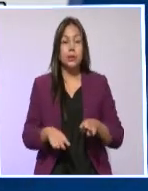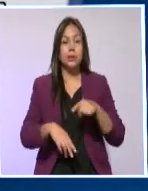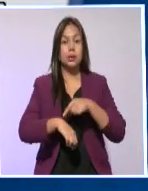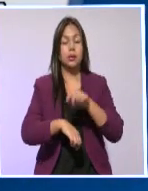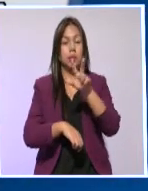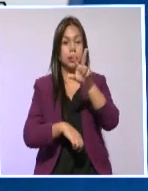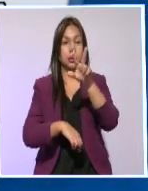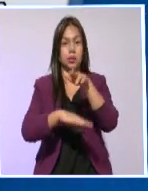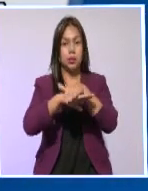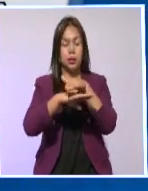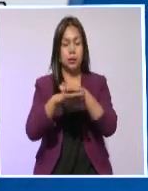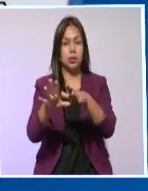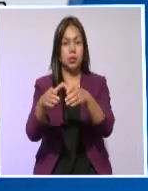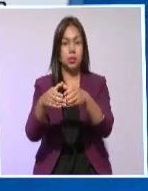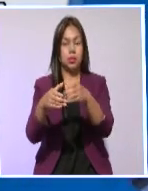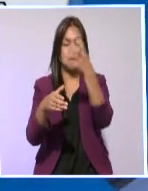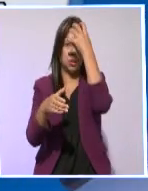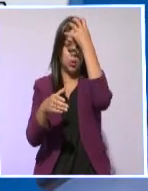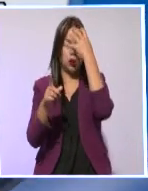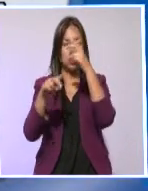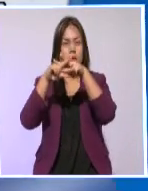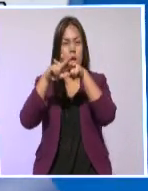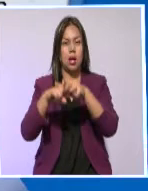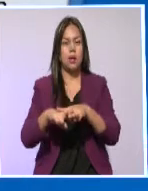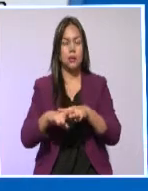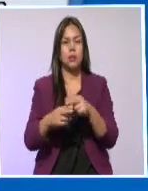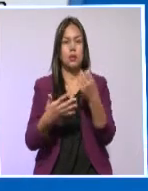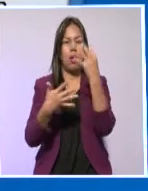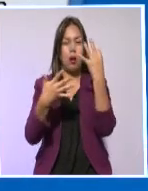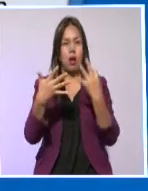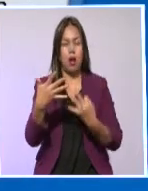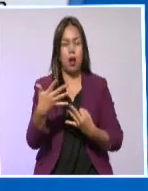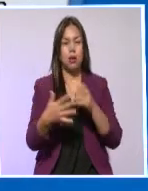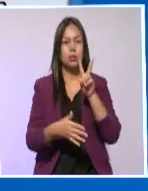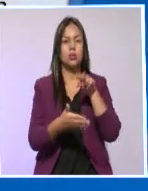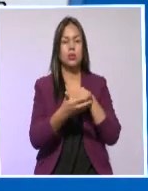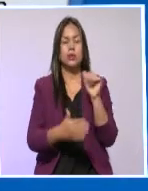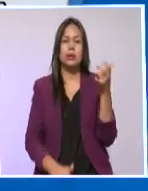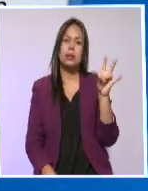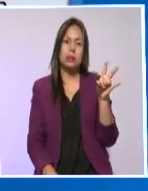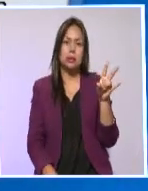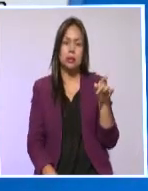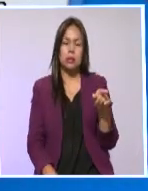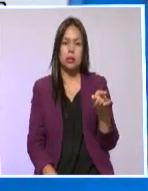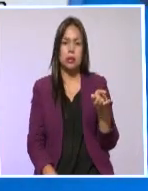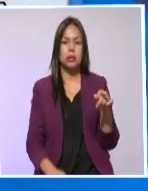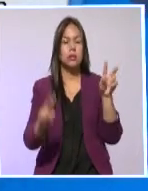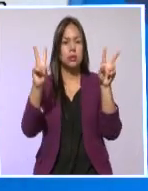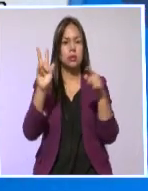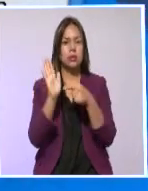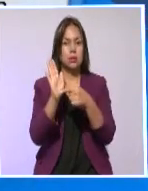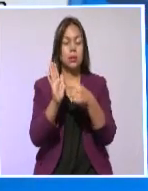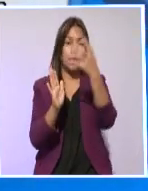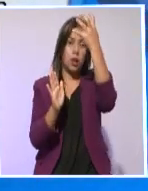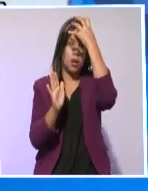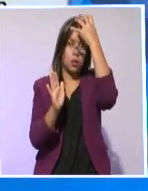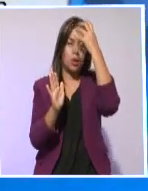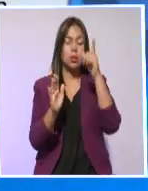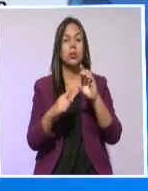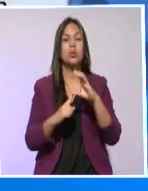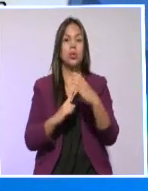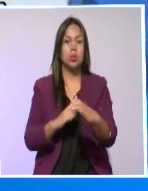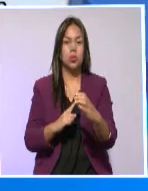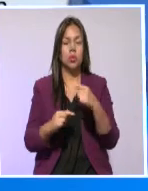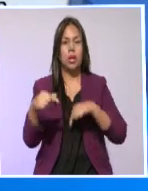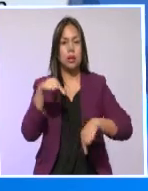sesión de la Comisión de Educación para la revisión proforma presupuestaria 2017 en los rubros relativos a educación, cultura